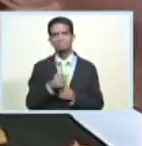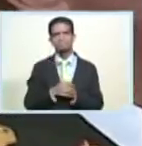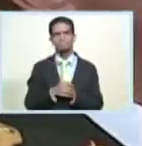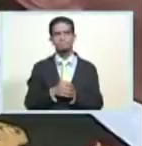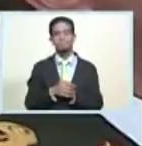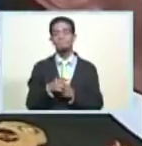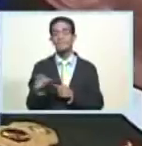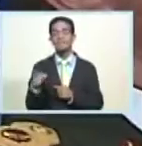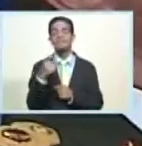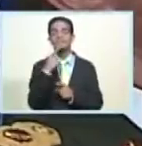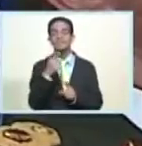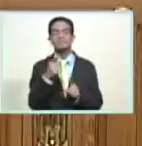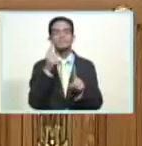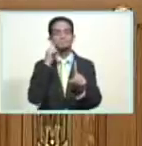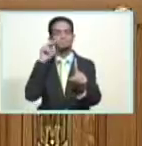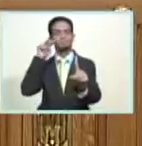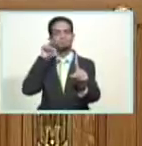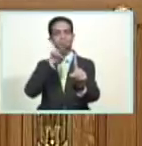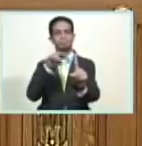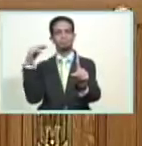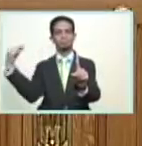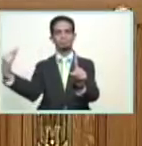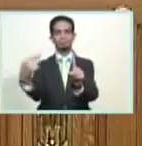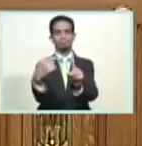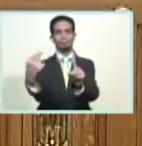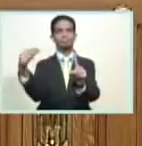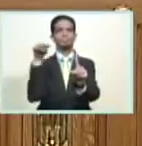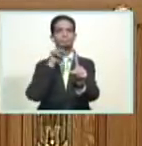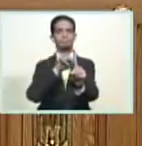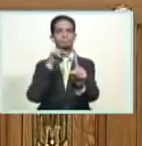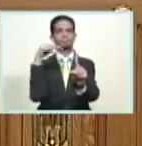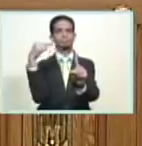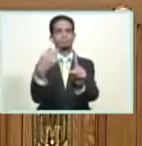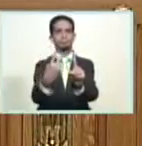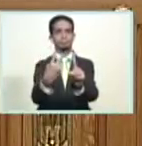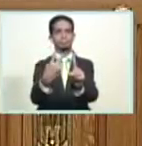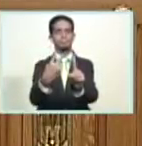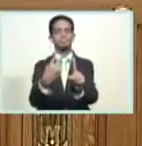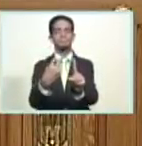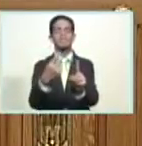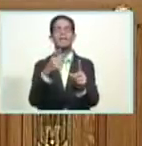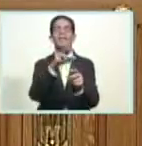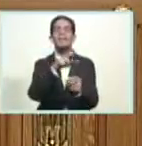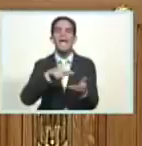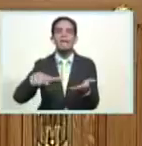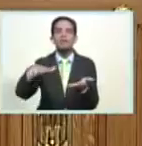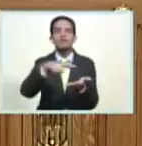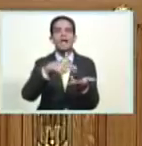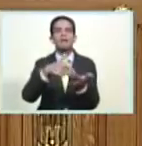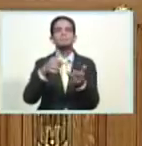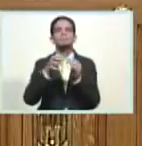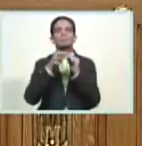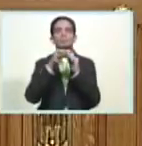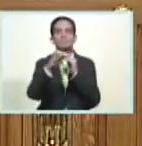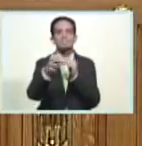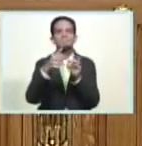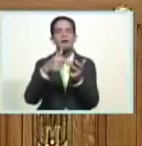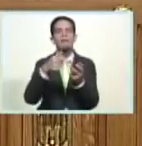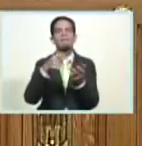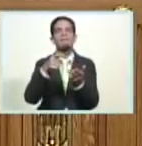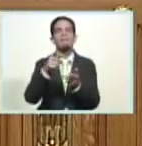Un ataque de distintas direcciones de aproximación. Municipales, regionales, sectoriales,